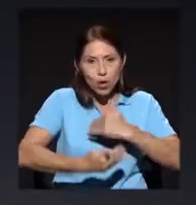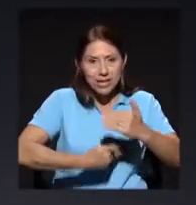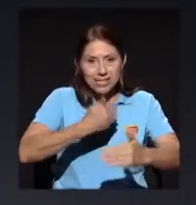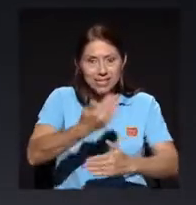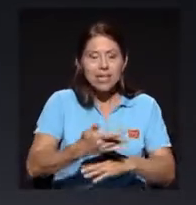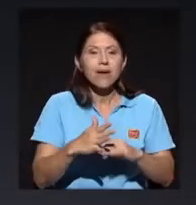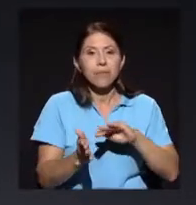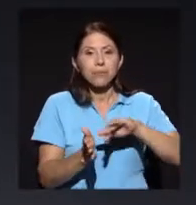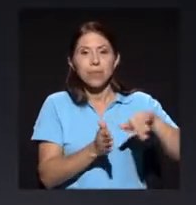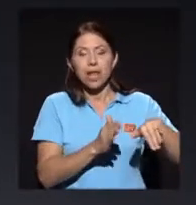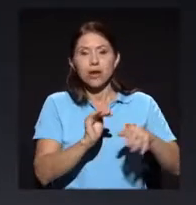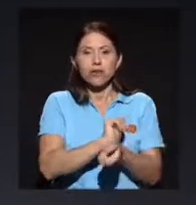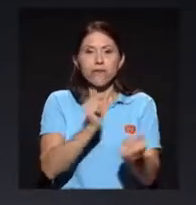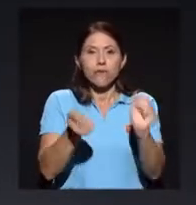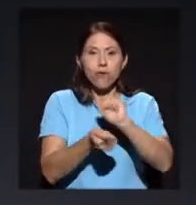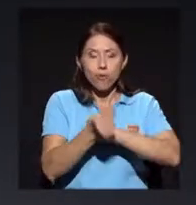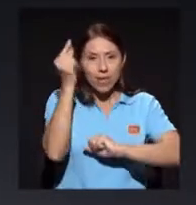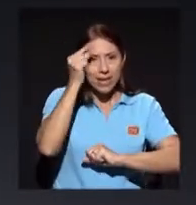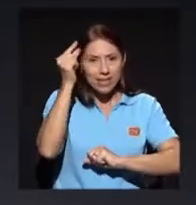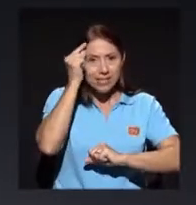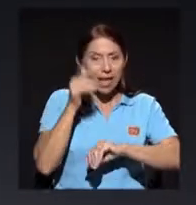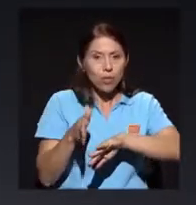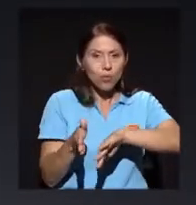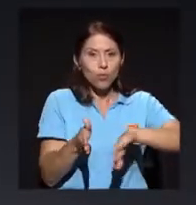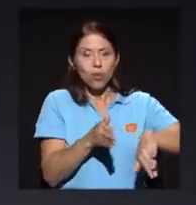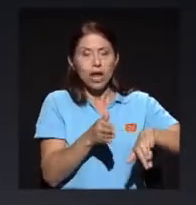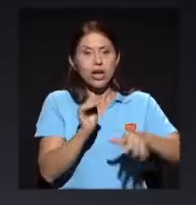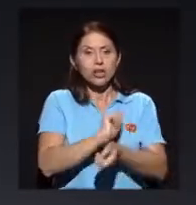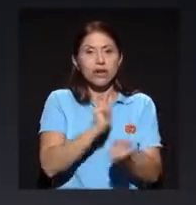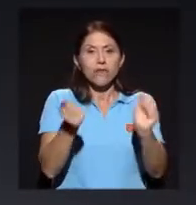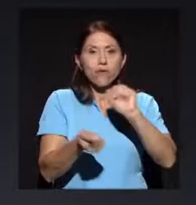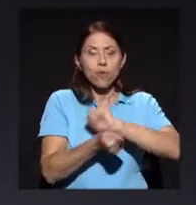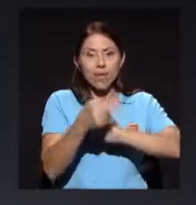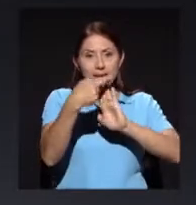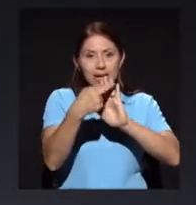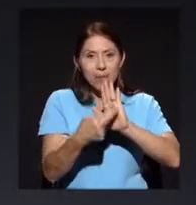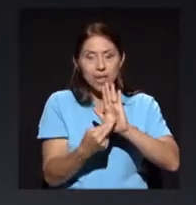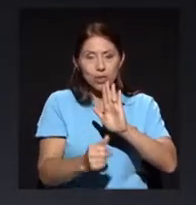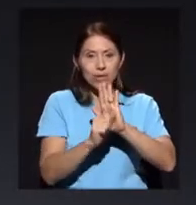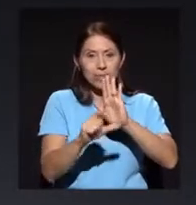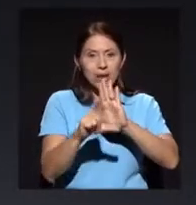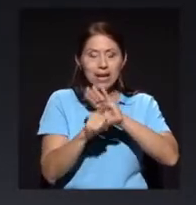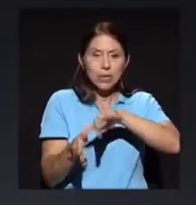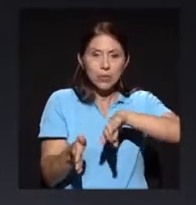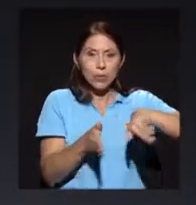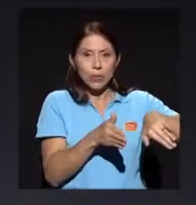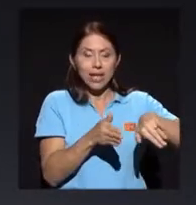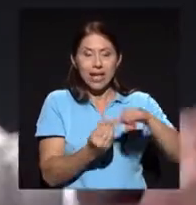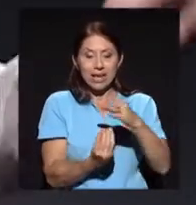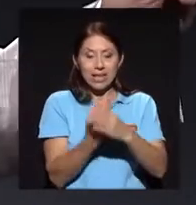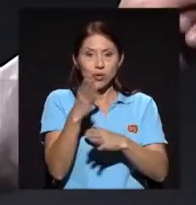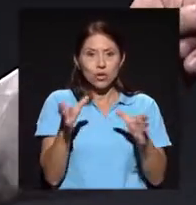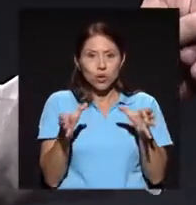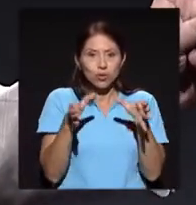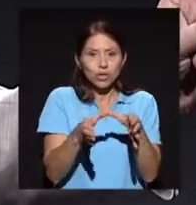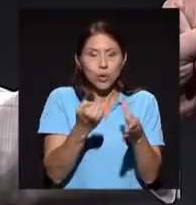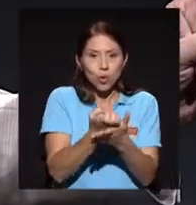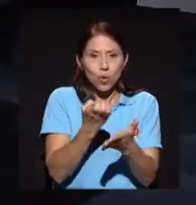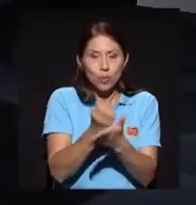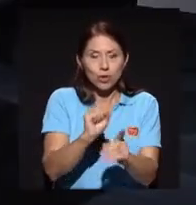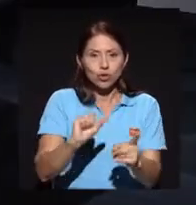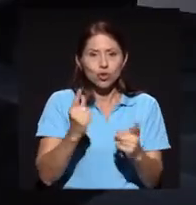estado la reforma del reglamento de la asamblea legislativa la creación del consejo económico y social y me está faltando